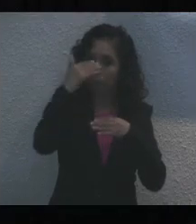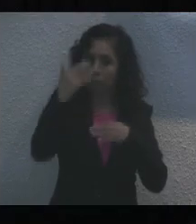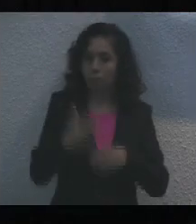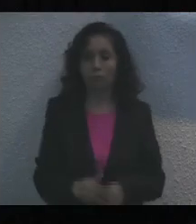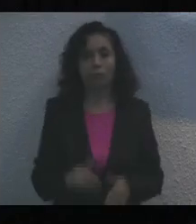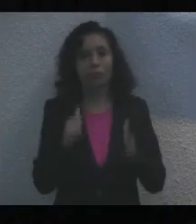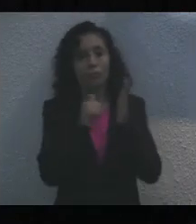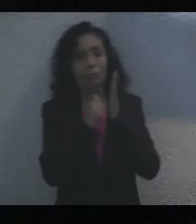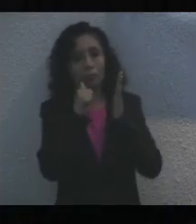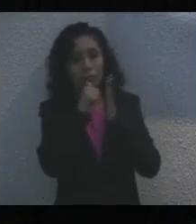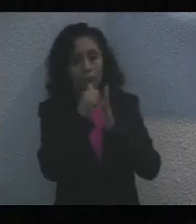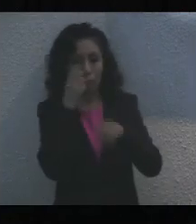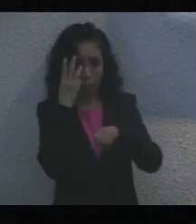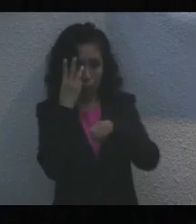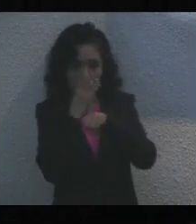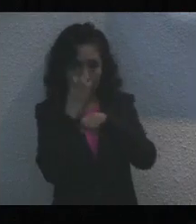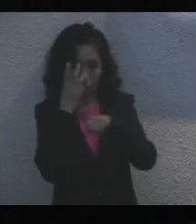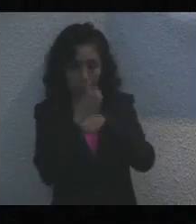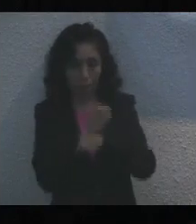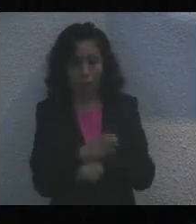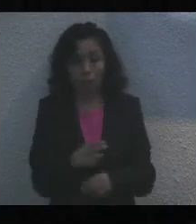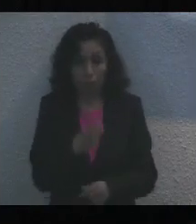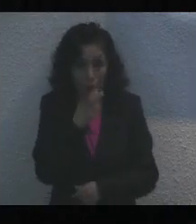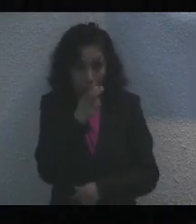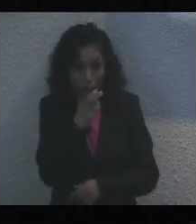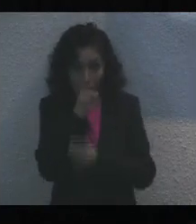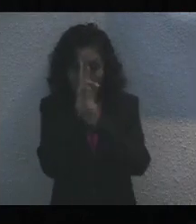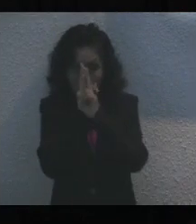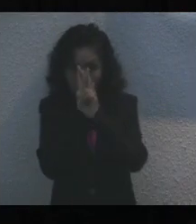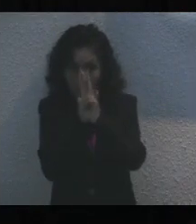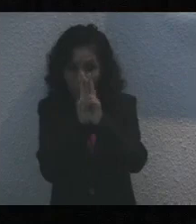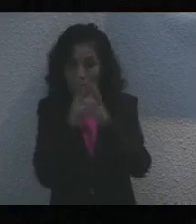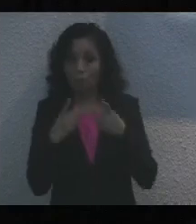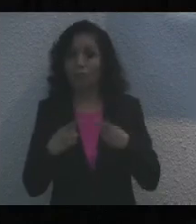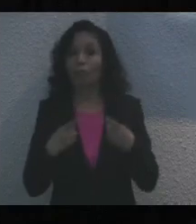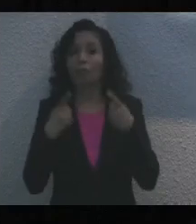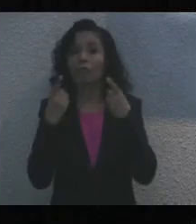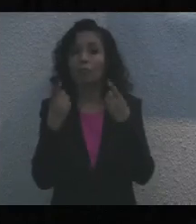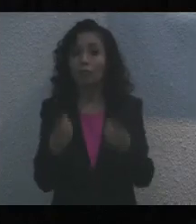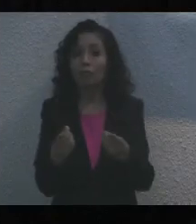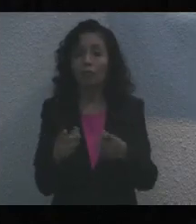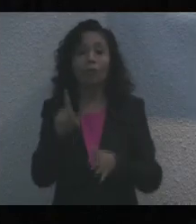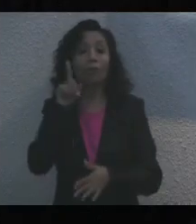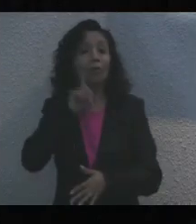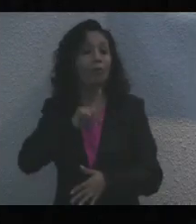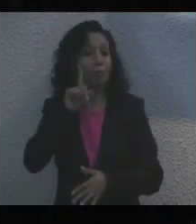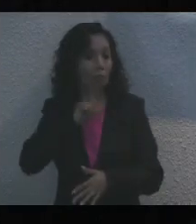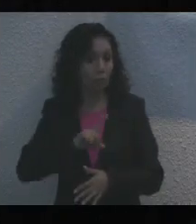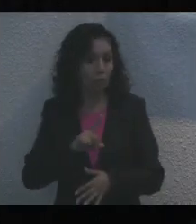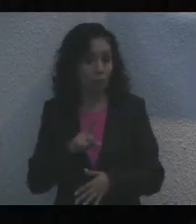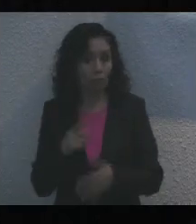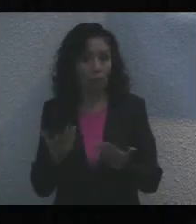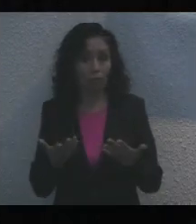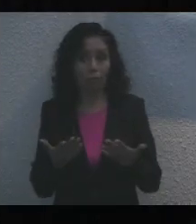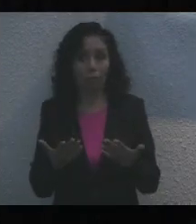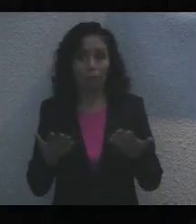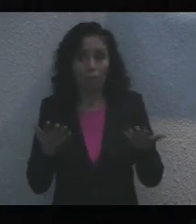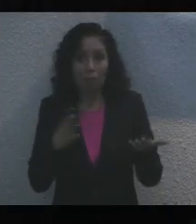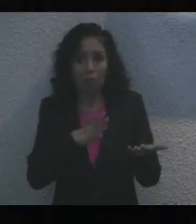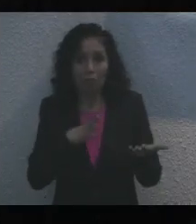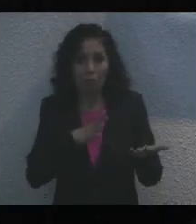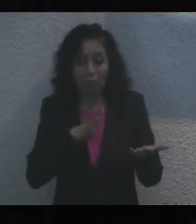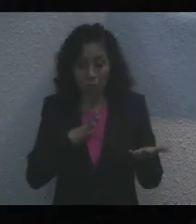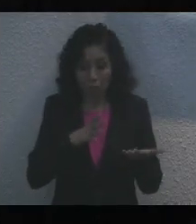Artículo tercero. El reconocimiento se otorgará a la mujer que, teniendo la calidad